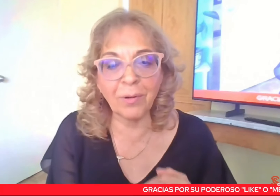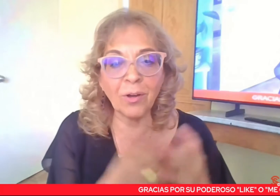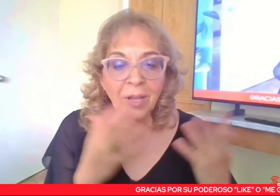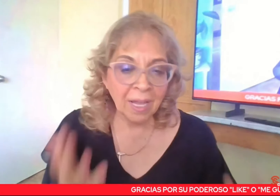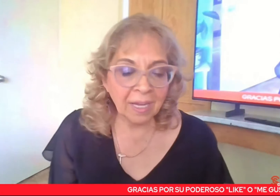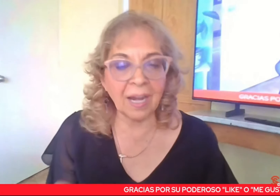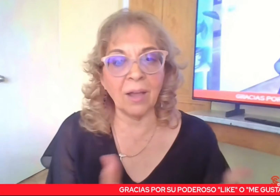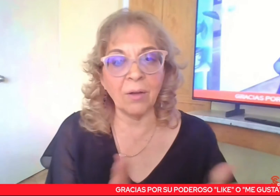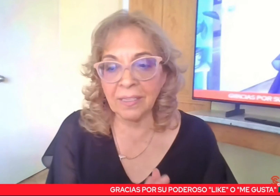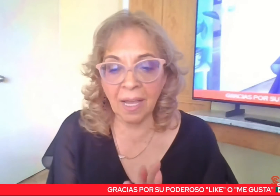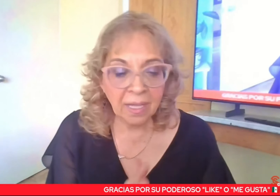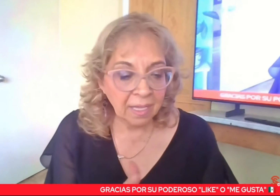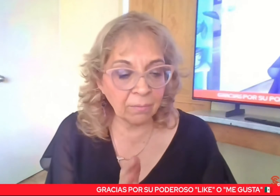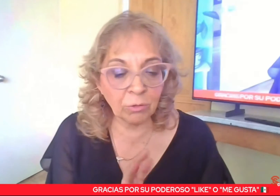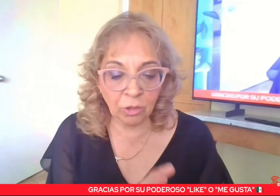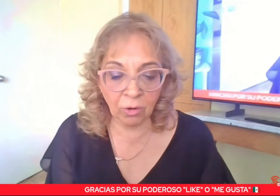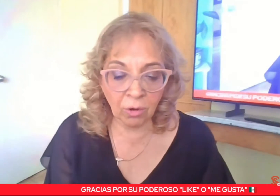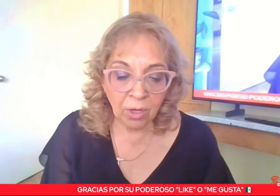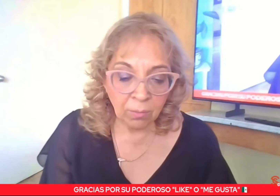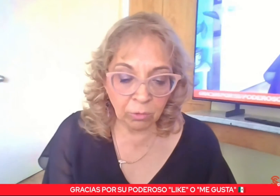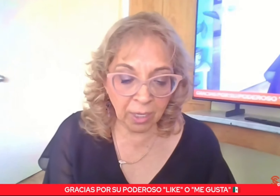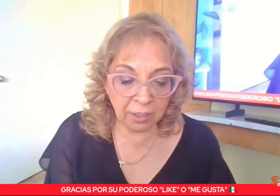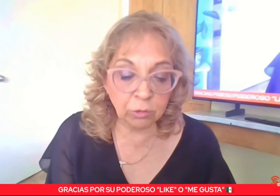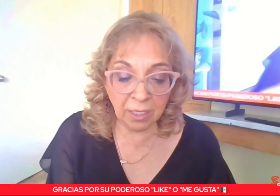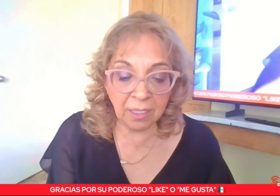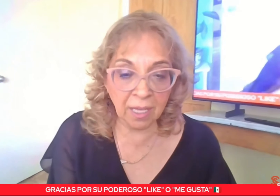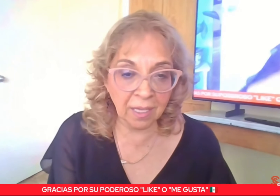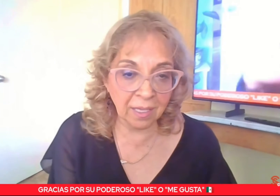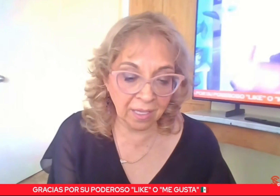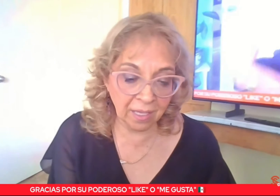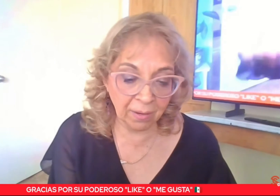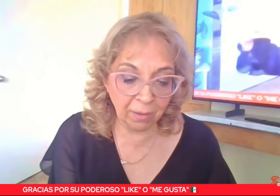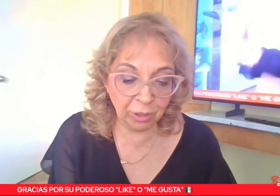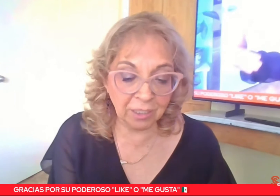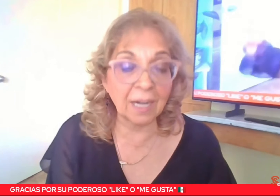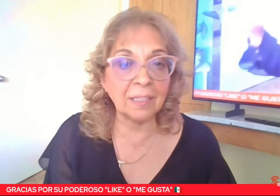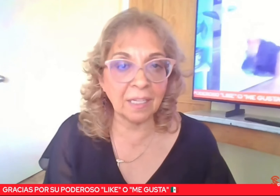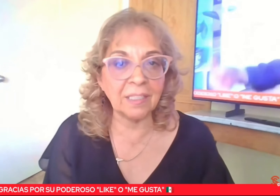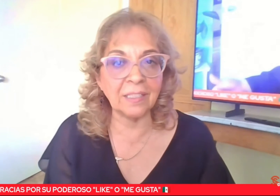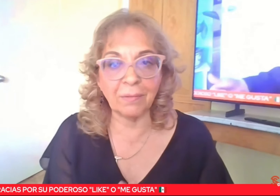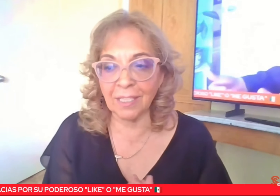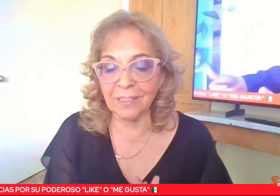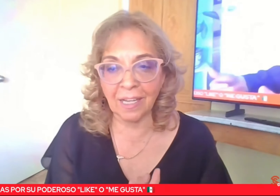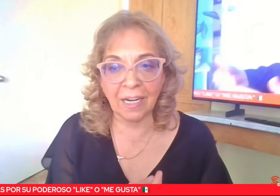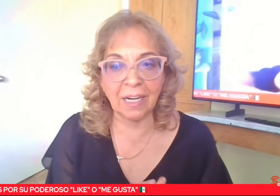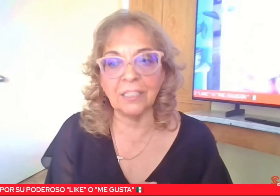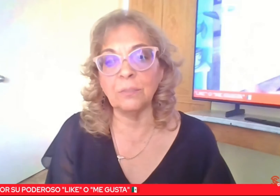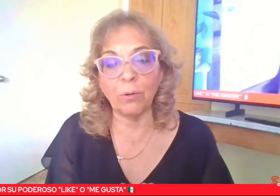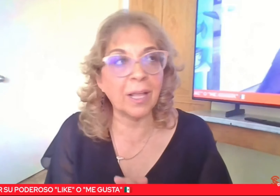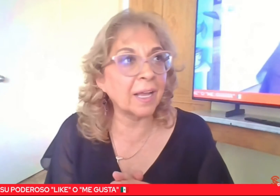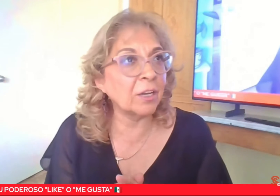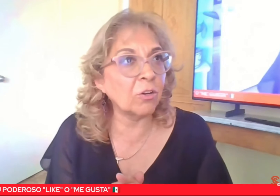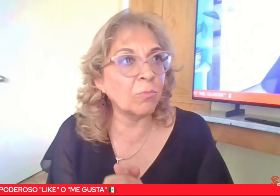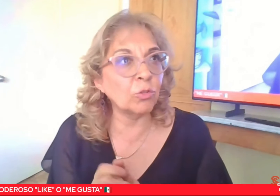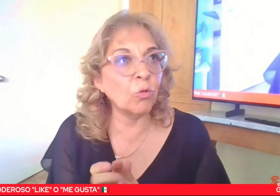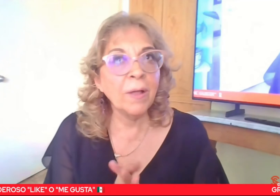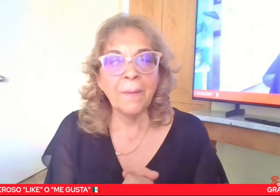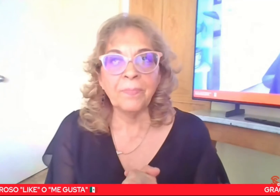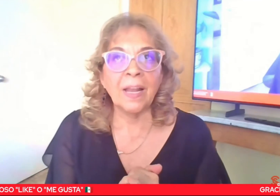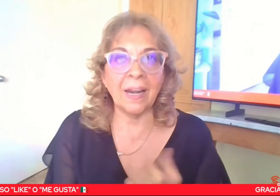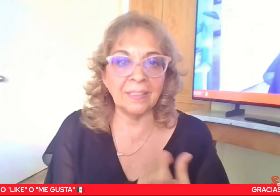Pueblo, Gela Huerta, y mucha suerte y muchas ganas de decirte, Vicente, que regreses, porque a gente como